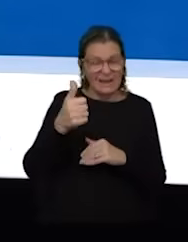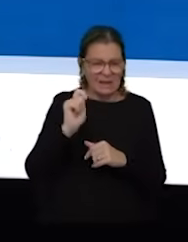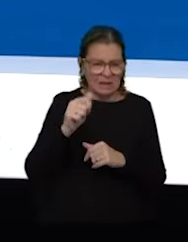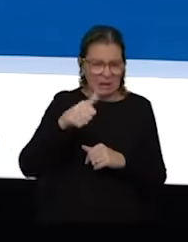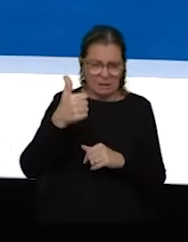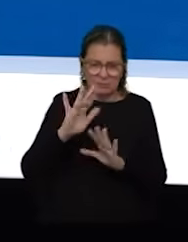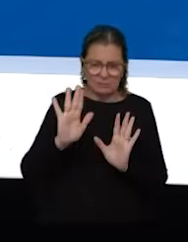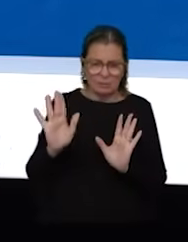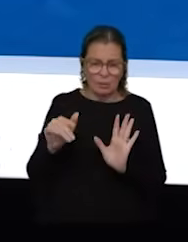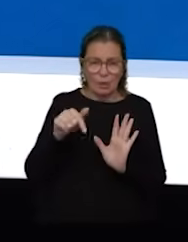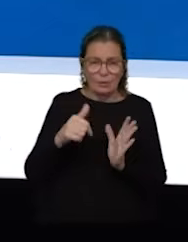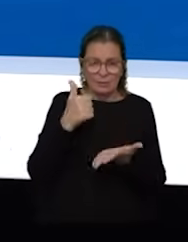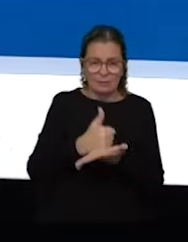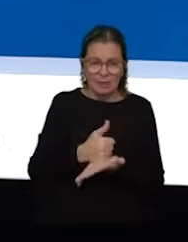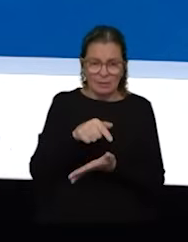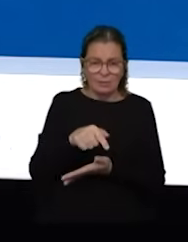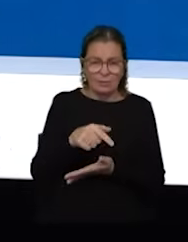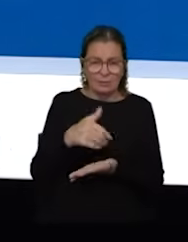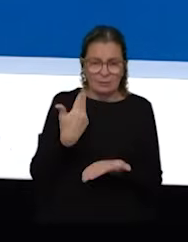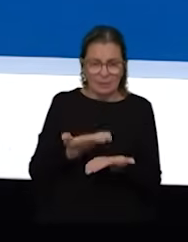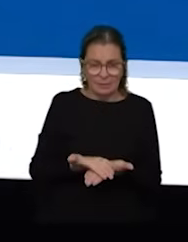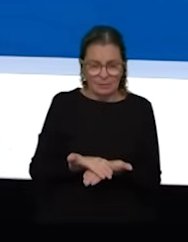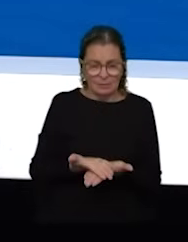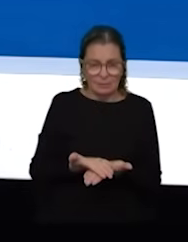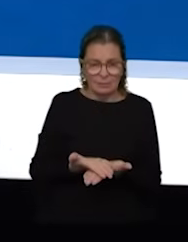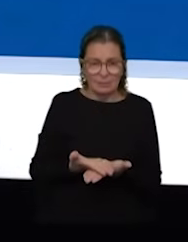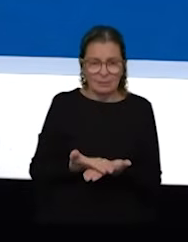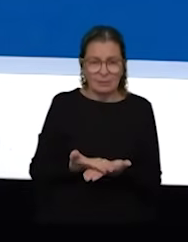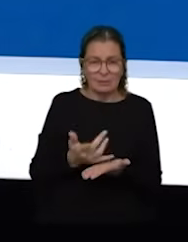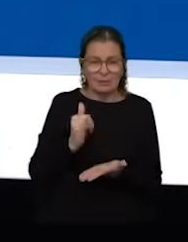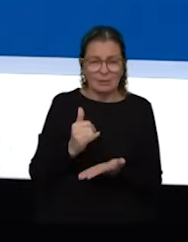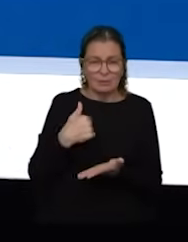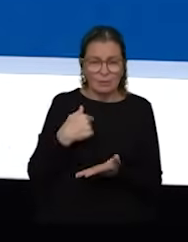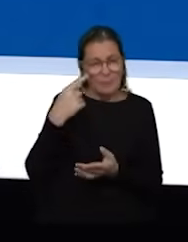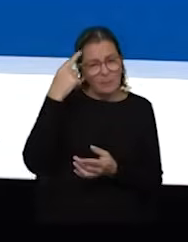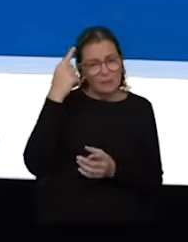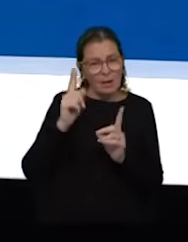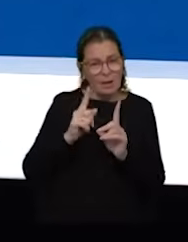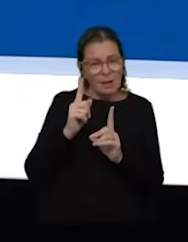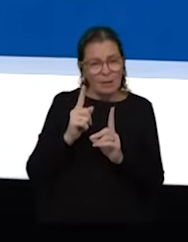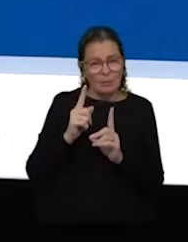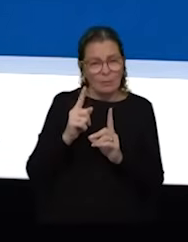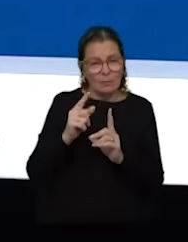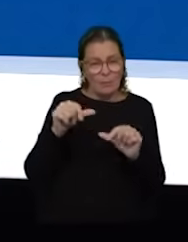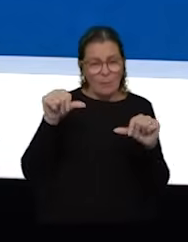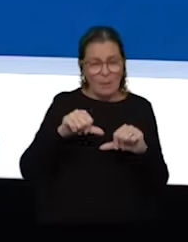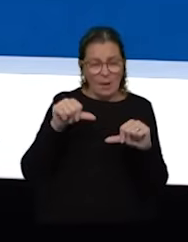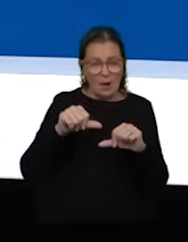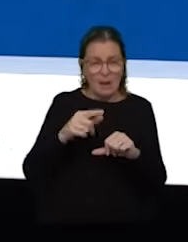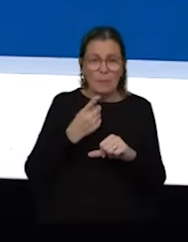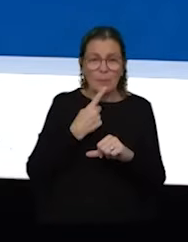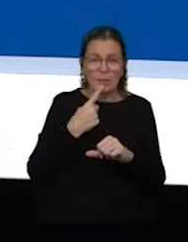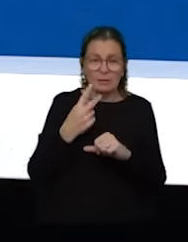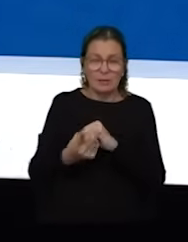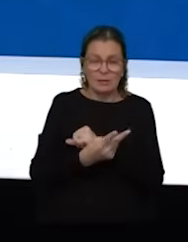no este Hoy está instalado eso está está presente Sí yo creo que además hay algo que que le ha hecho muy mal a la política de